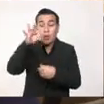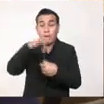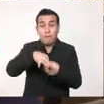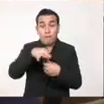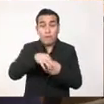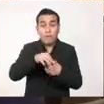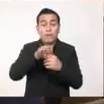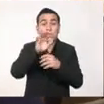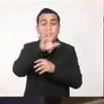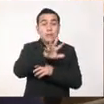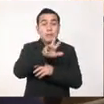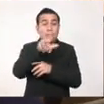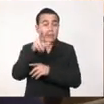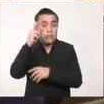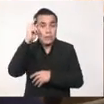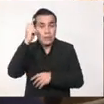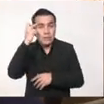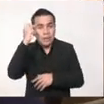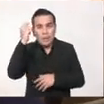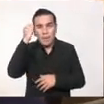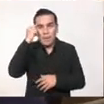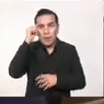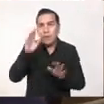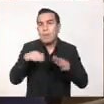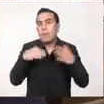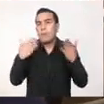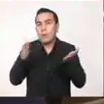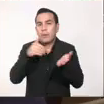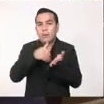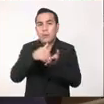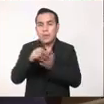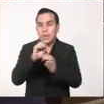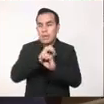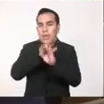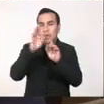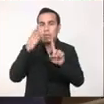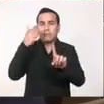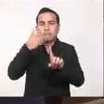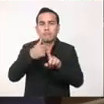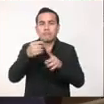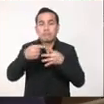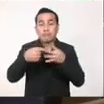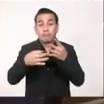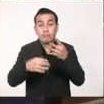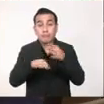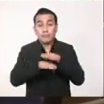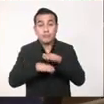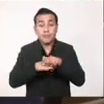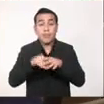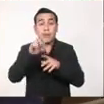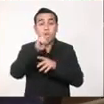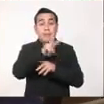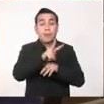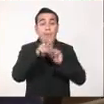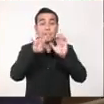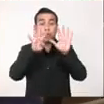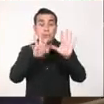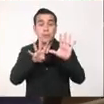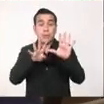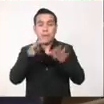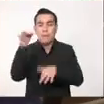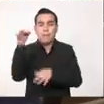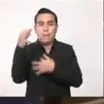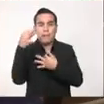como mínimo y que tienen que razonar lo que digan. Tienen que haber causas específicas. Los diputados las dieron 29 páginas de